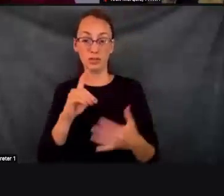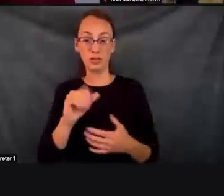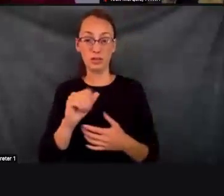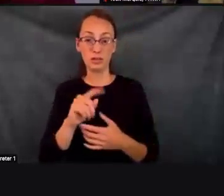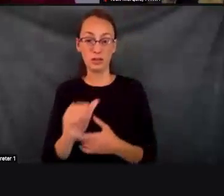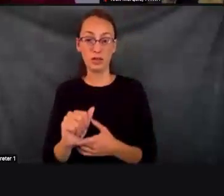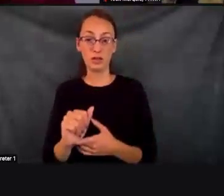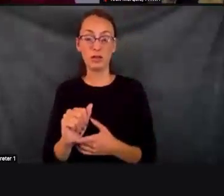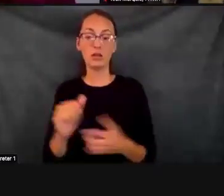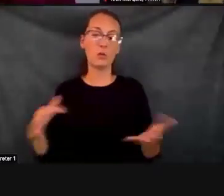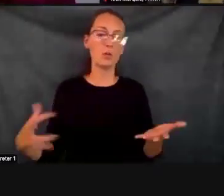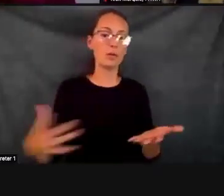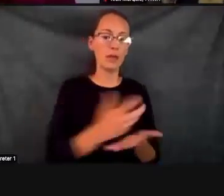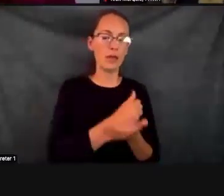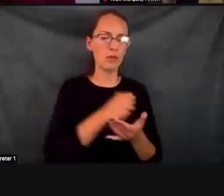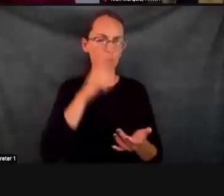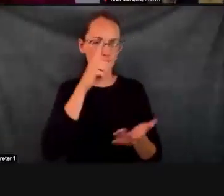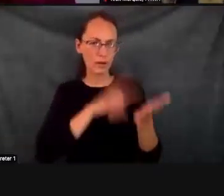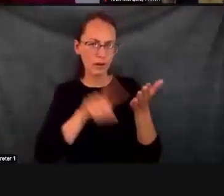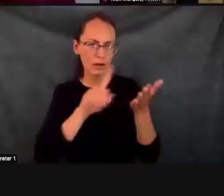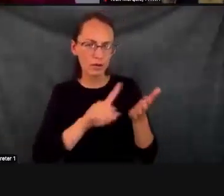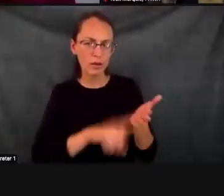Un estudio local analizó